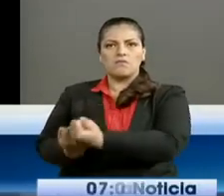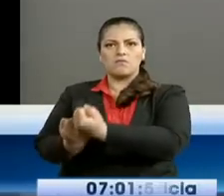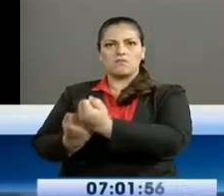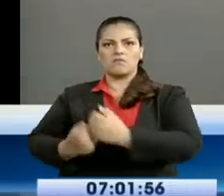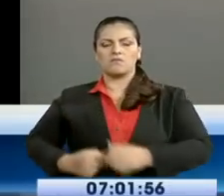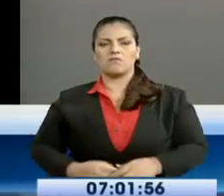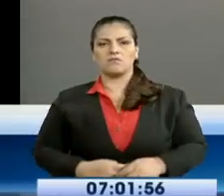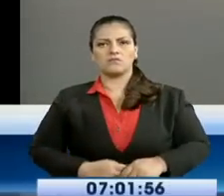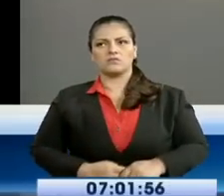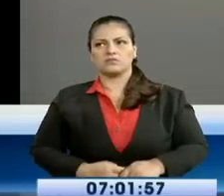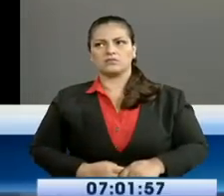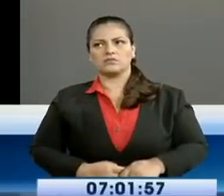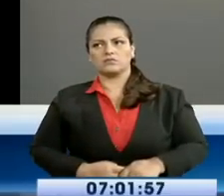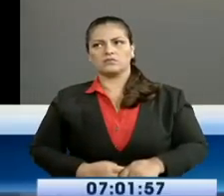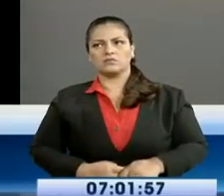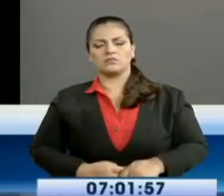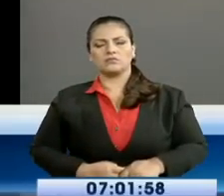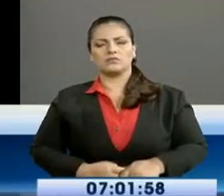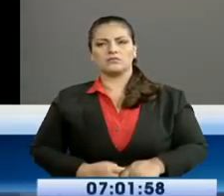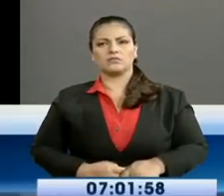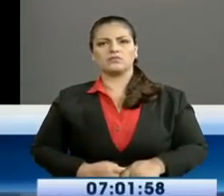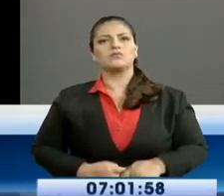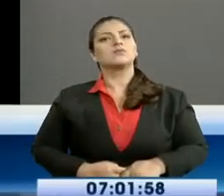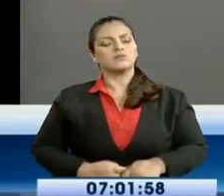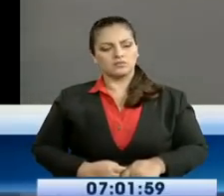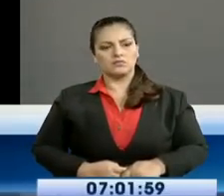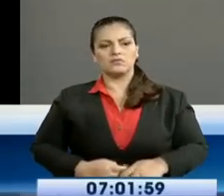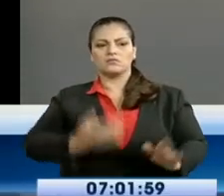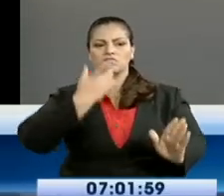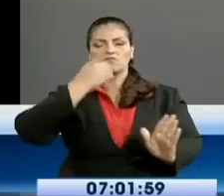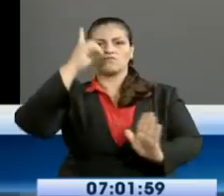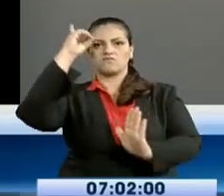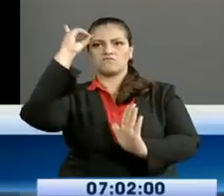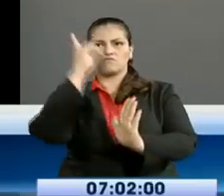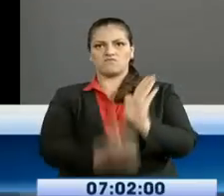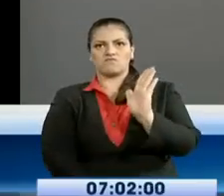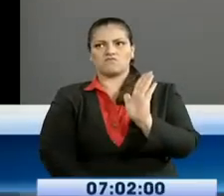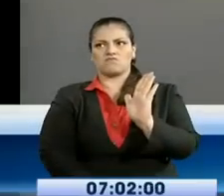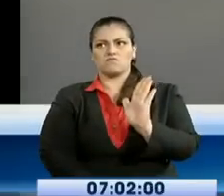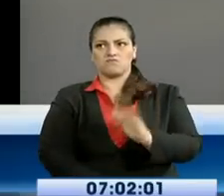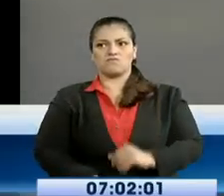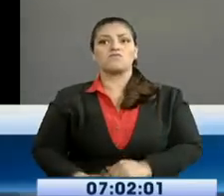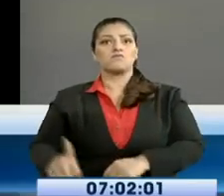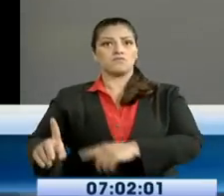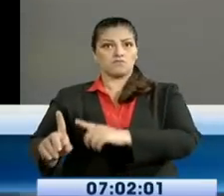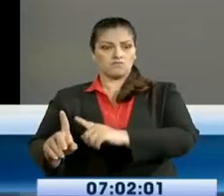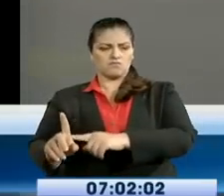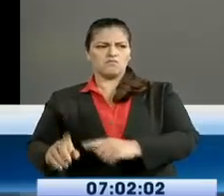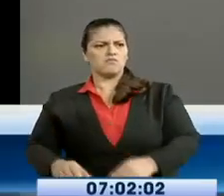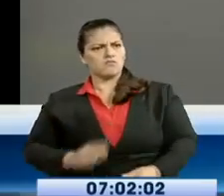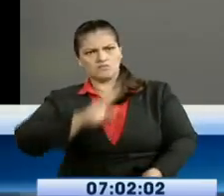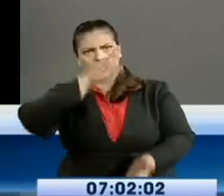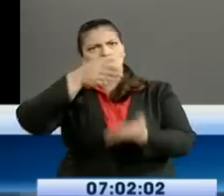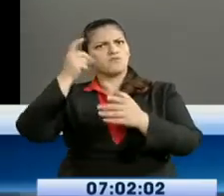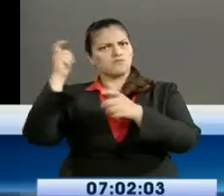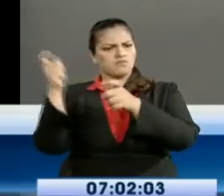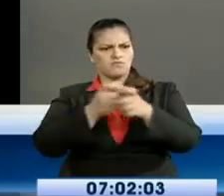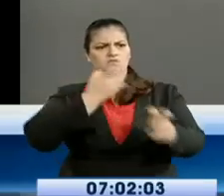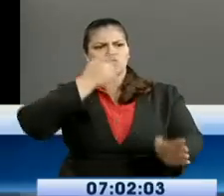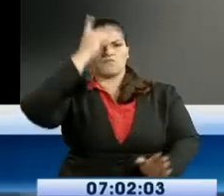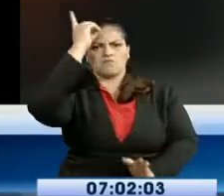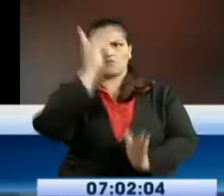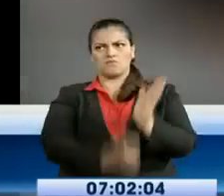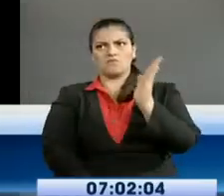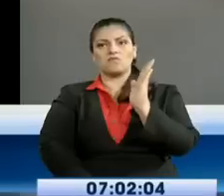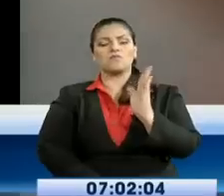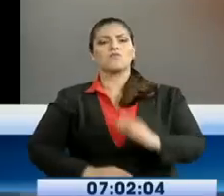poniendo una denuncia particularmente, una acusación particular, y lo mismo la chica, proponiendo una acción particular que